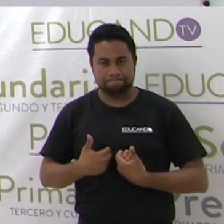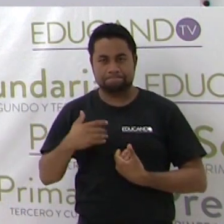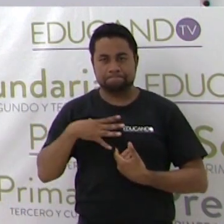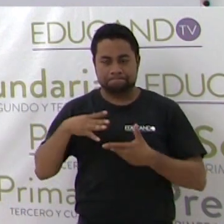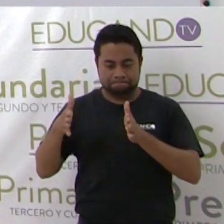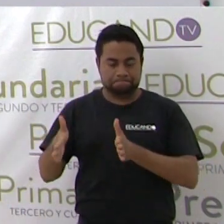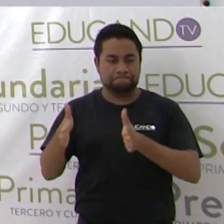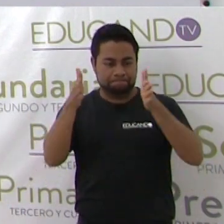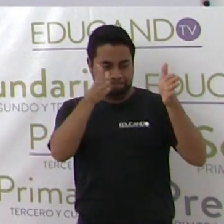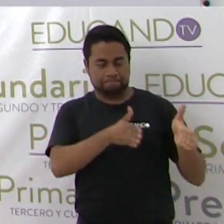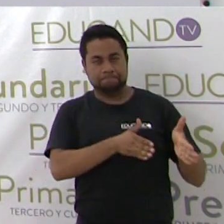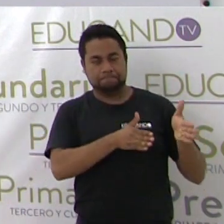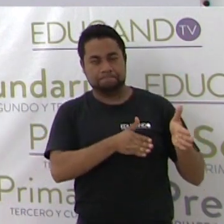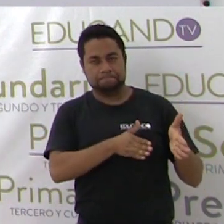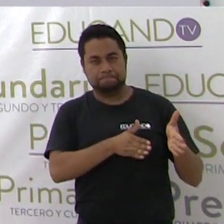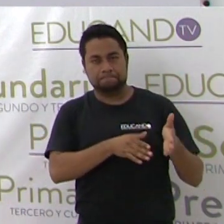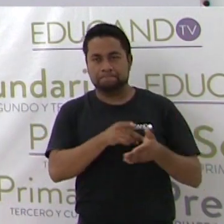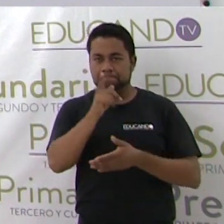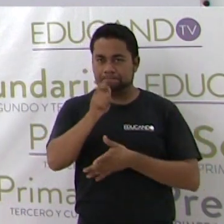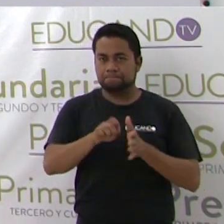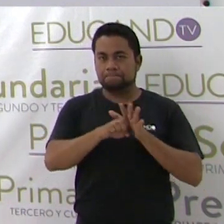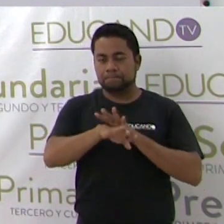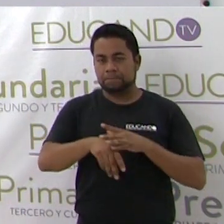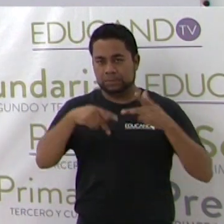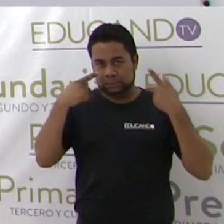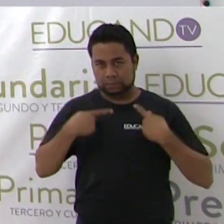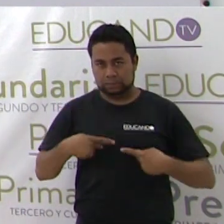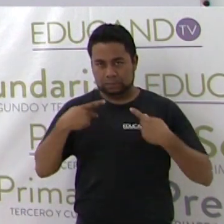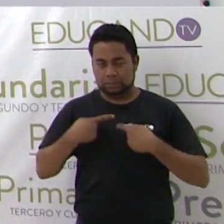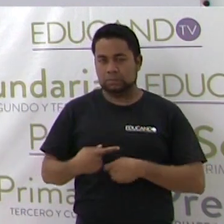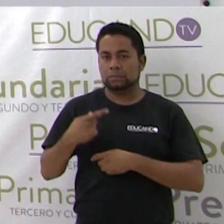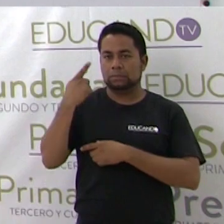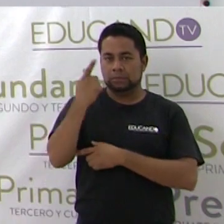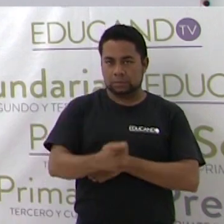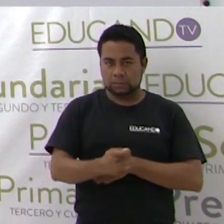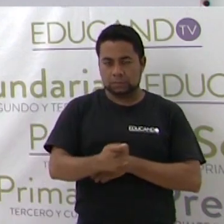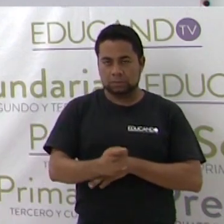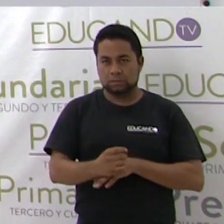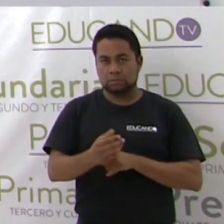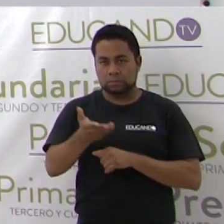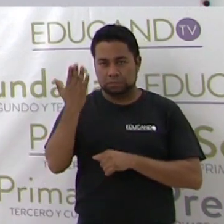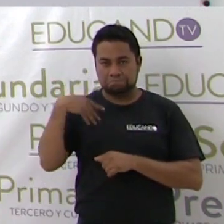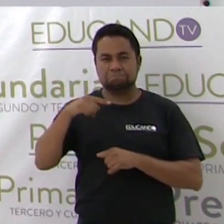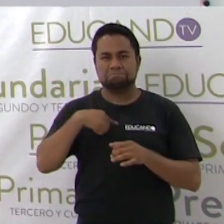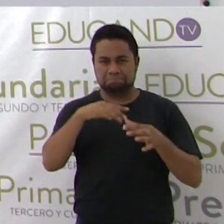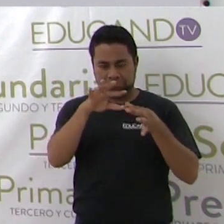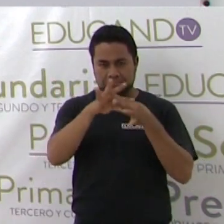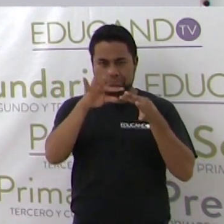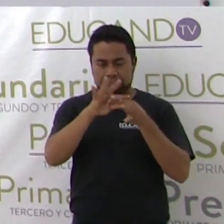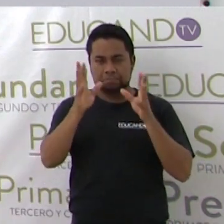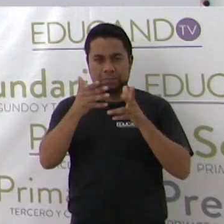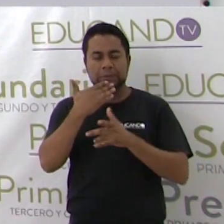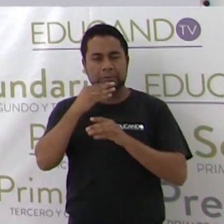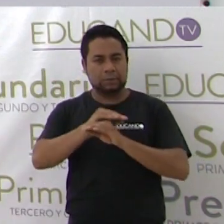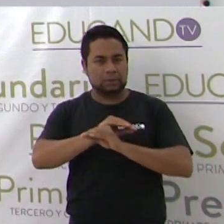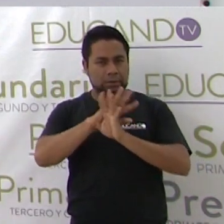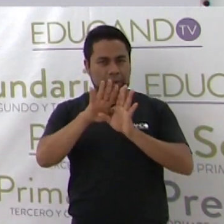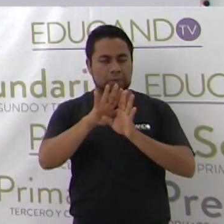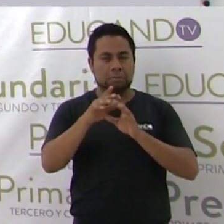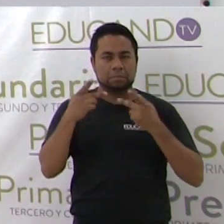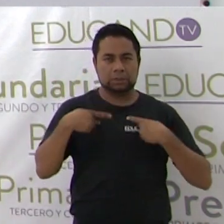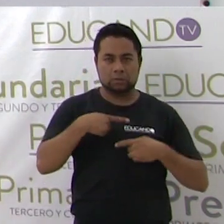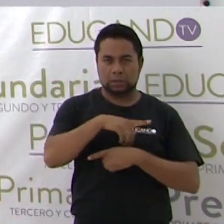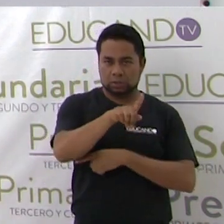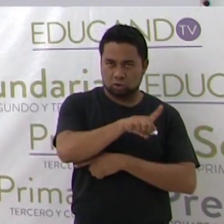este lado lo que es persona, lo que ya te explicaba hace un momento, singular,